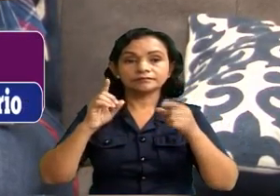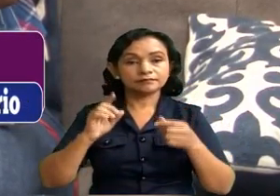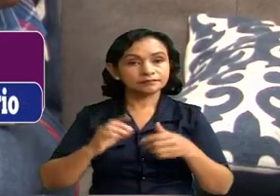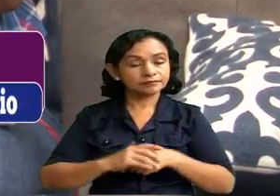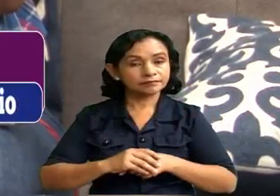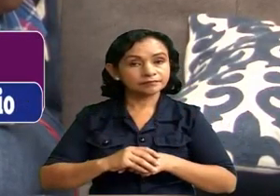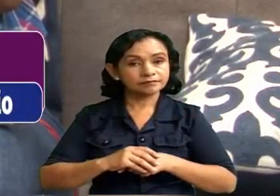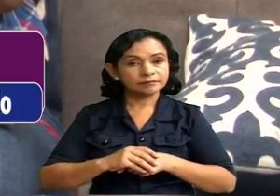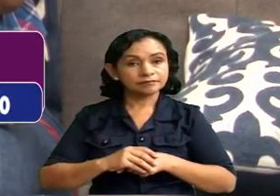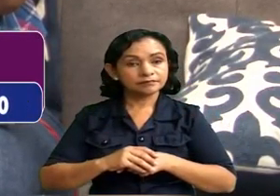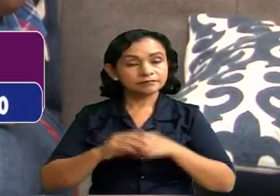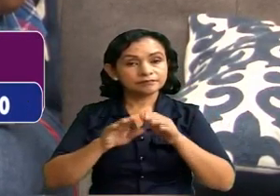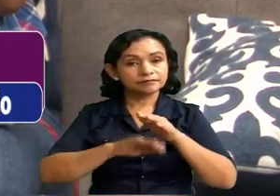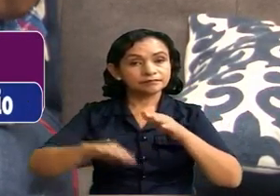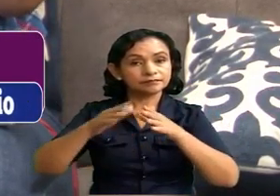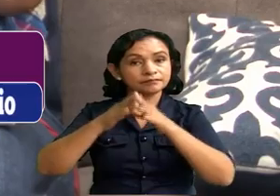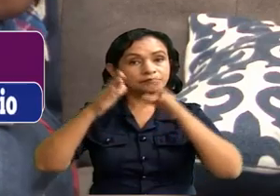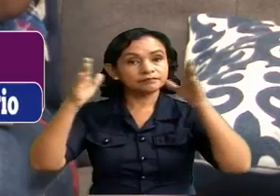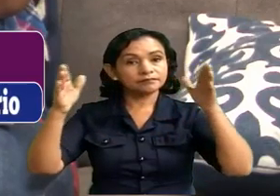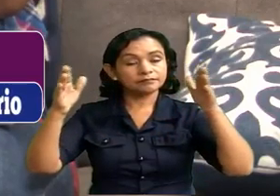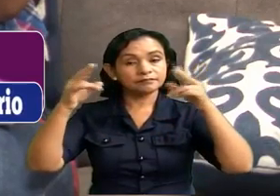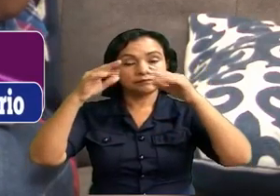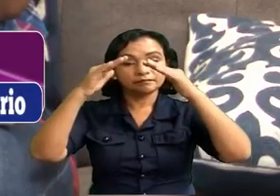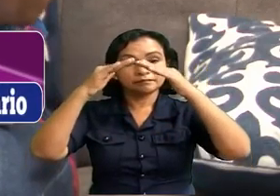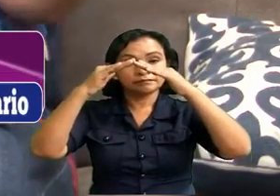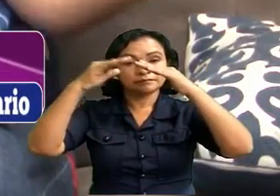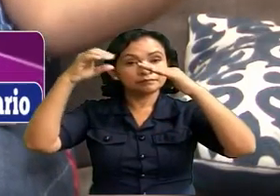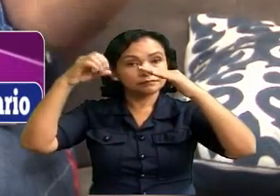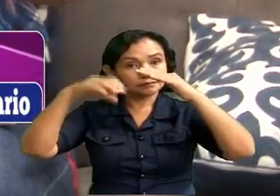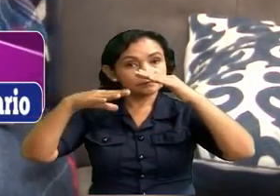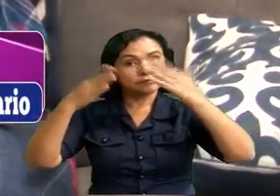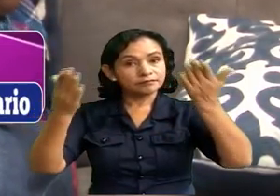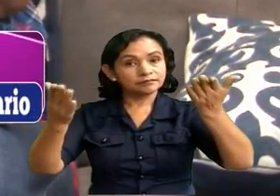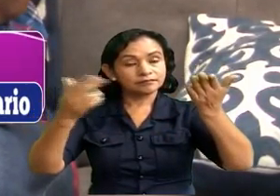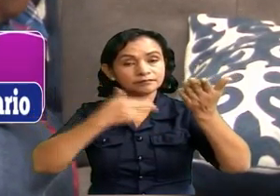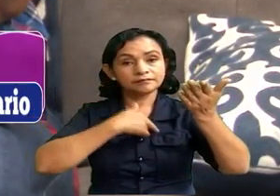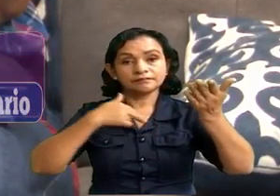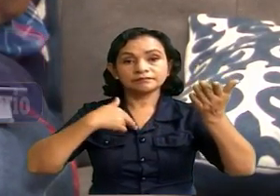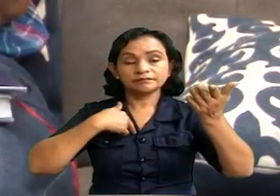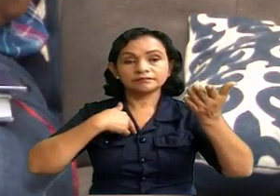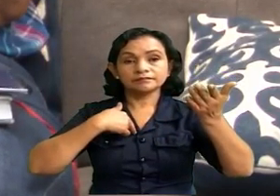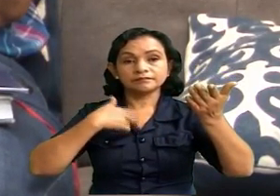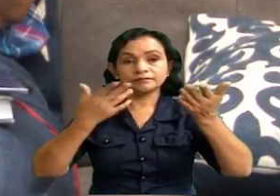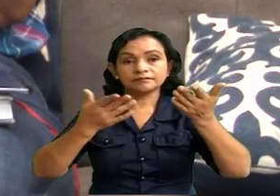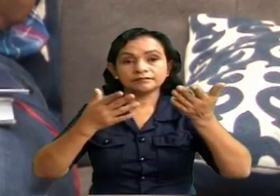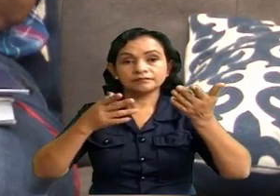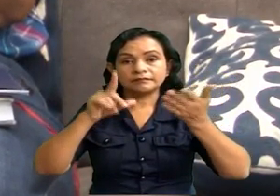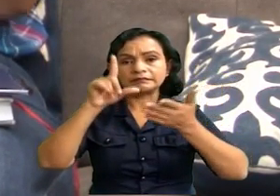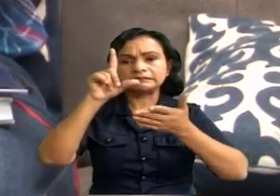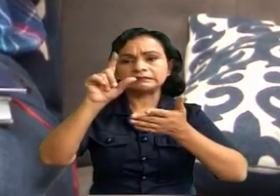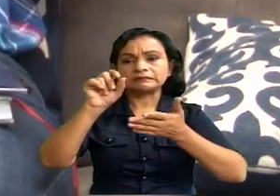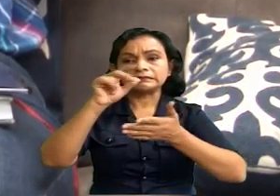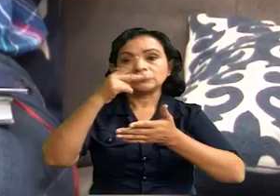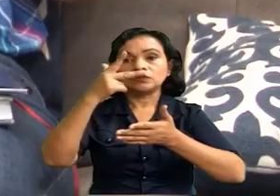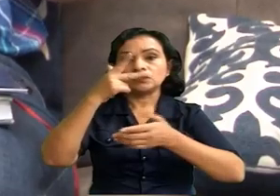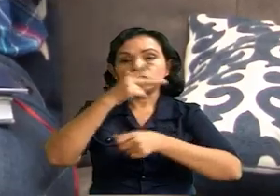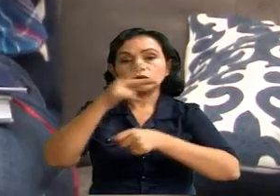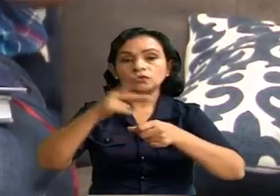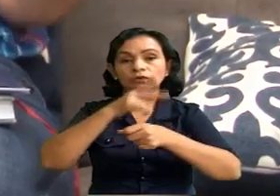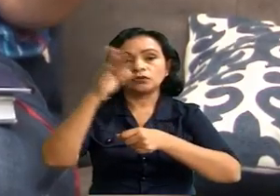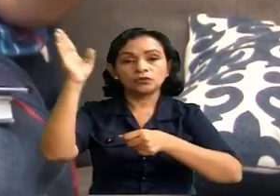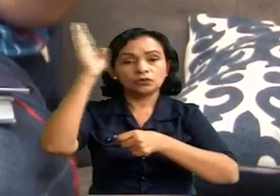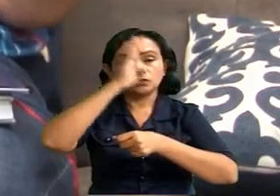en ampliación de la cobertura energética, aparte de haber eliminado las 10 y 8 horas que espero que nunca y no